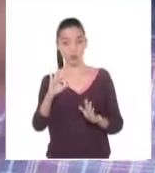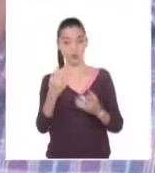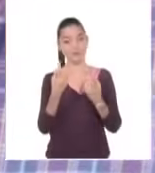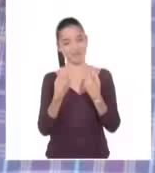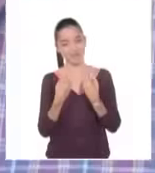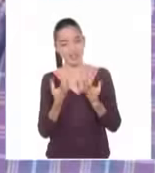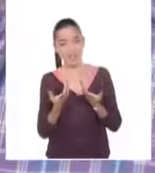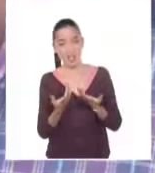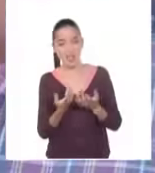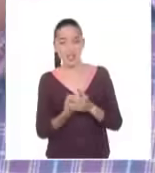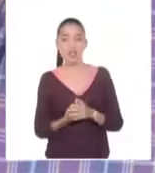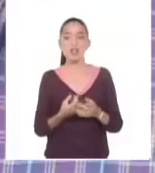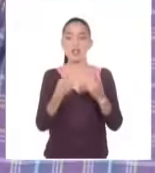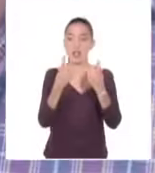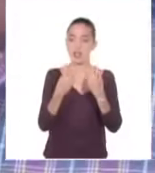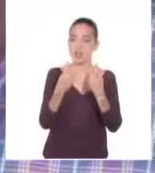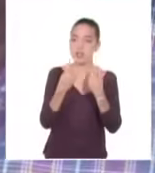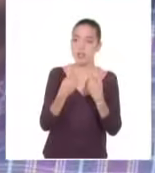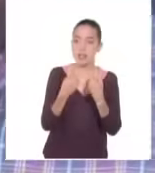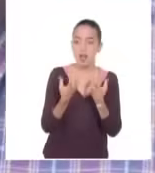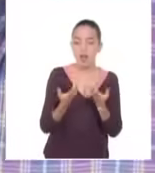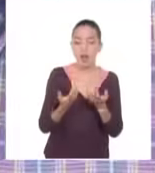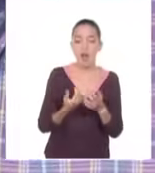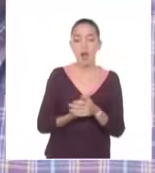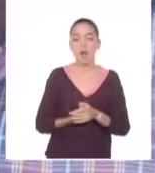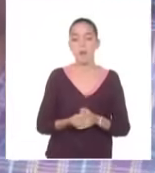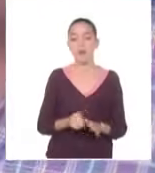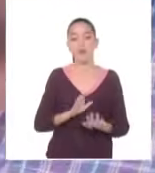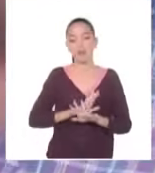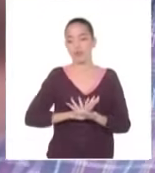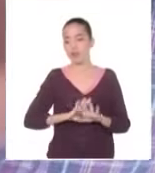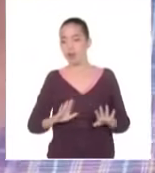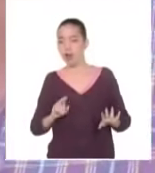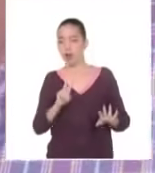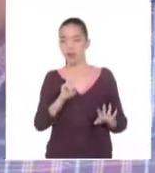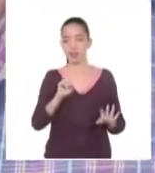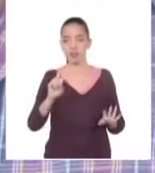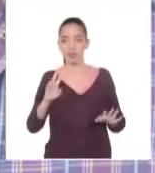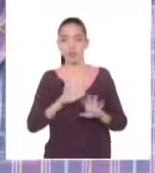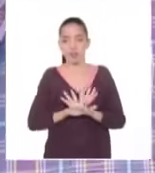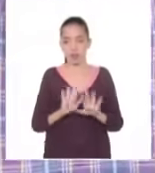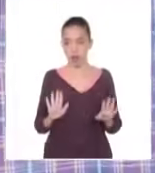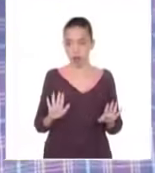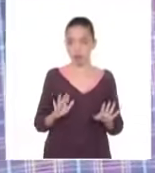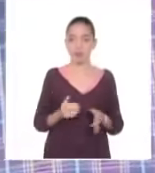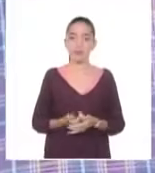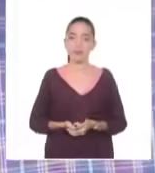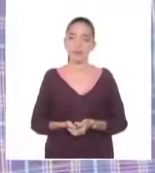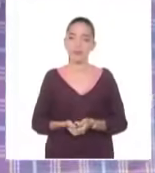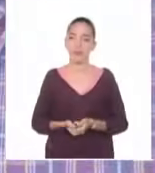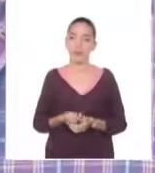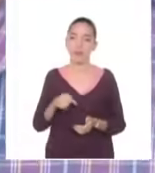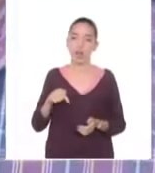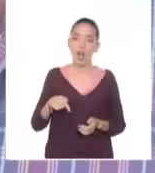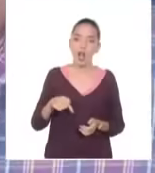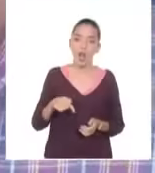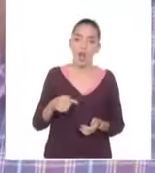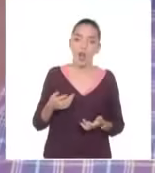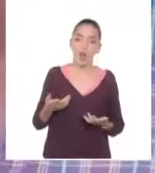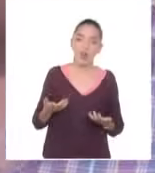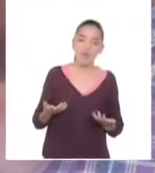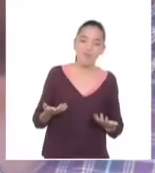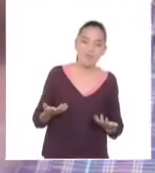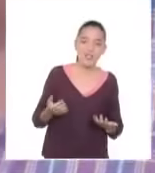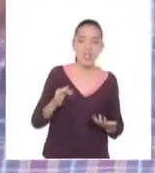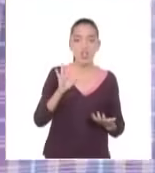buscamos, ya la trajimos, ya están aquí los filtros, ya la estamos echando a andar la máquina de limpieza y entonces vamos a abrir dos frentes. Esos 8 días queremos bajarlo a